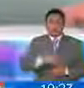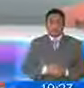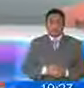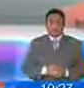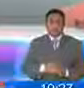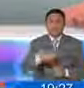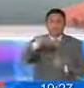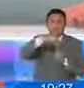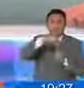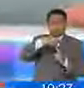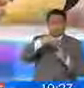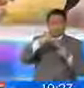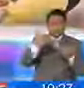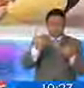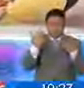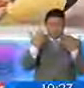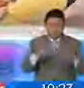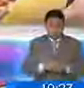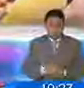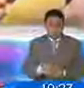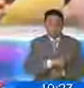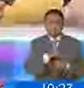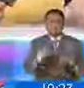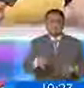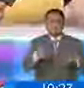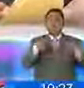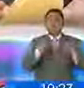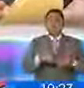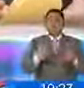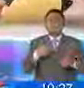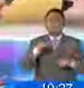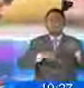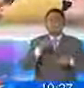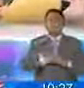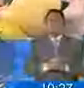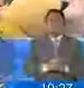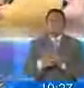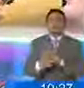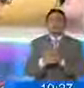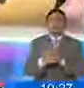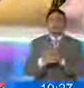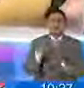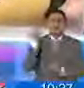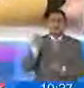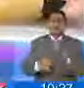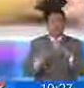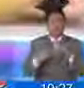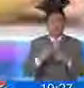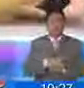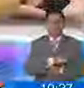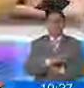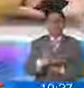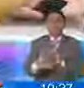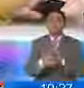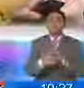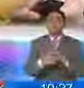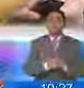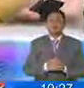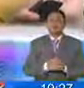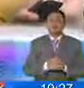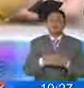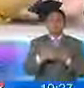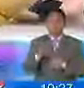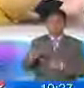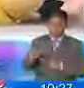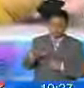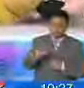una realidad. Este puente fue construido con la tecnología más avanzada, una técnica conocida como lanzado de vigas. Es